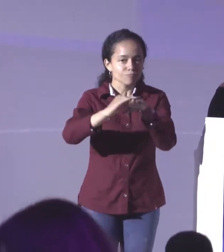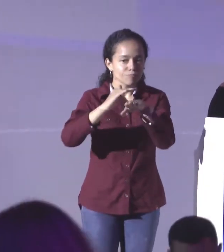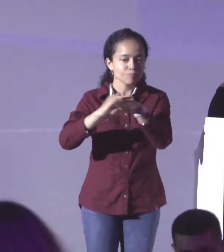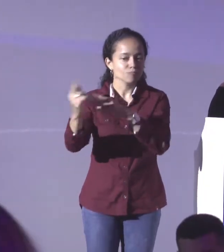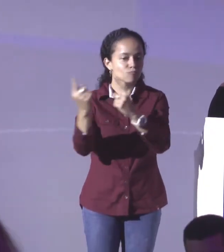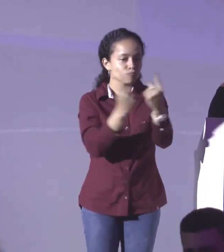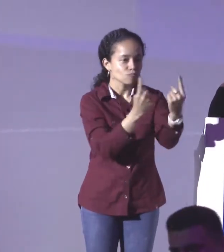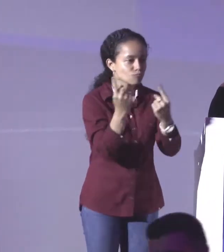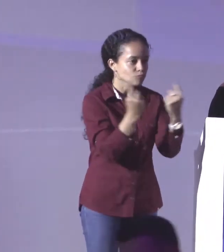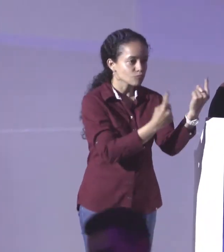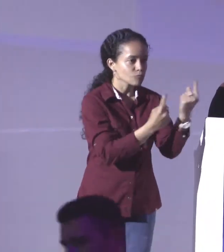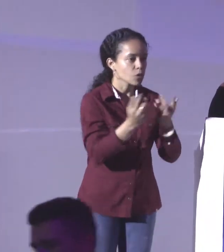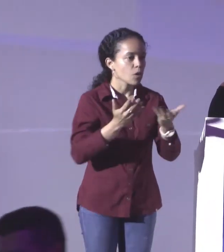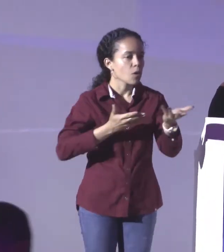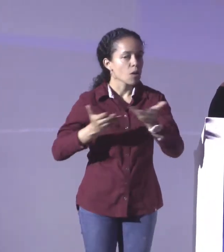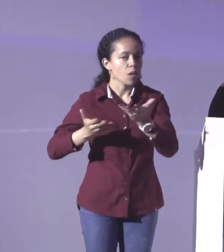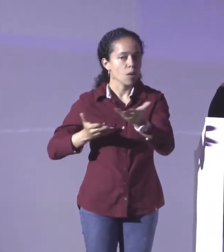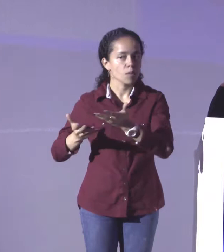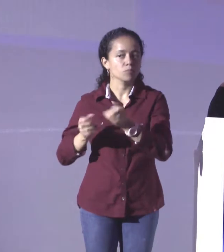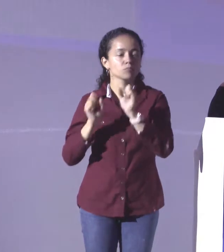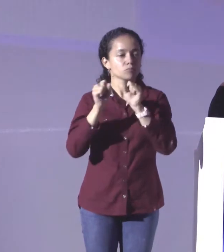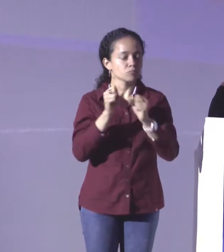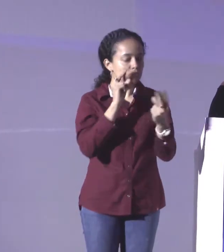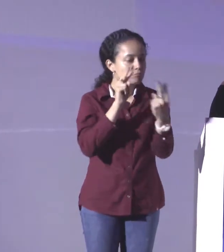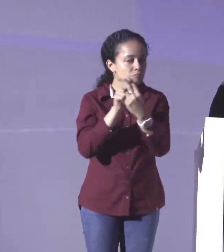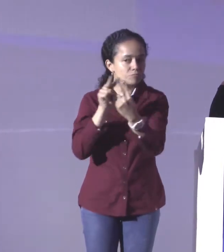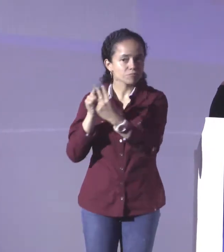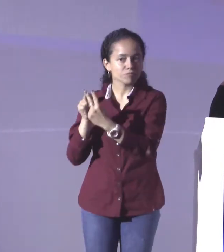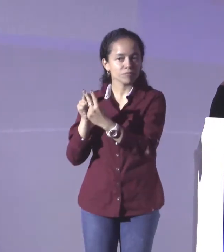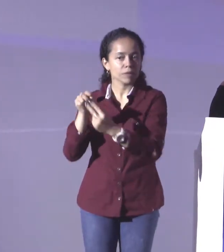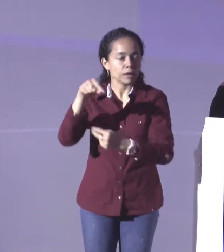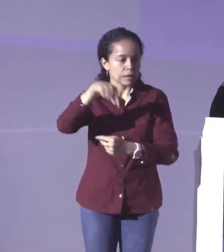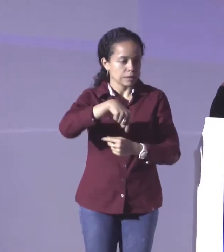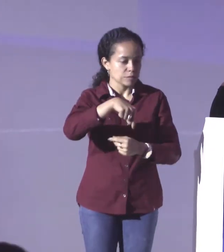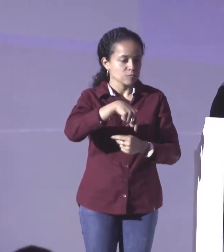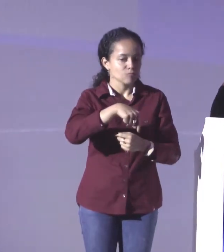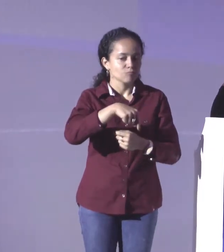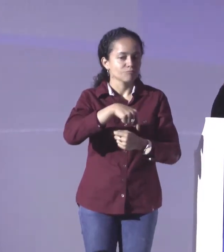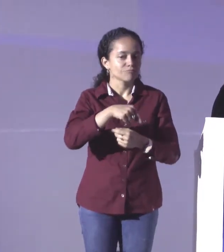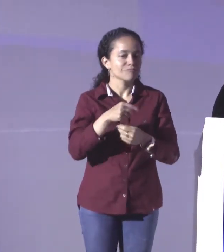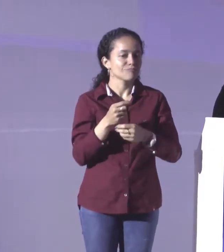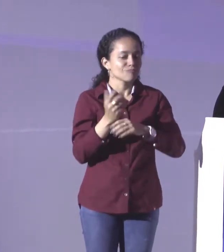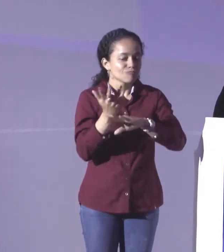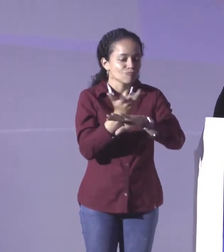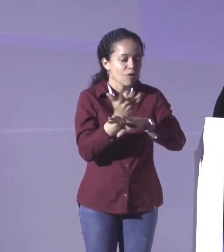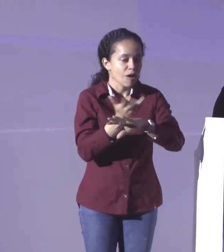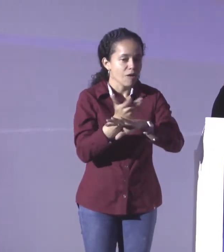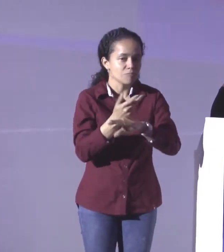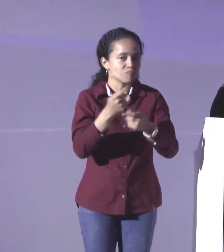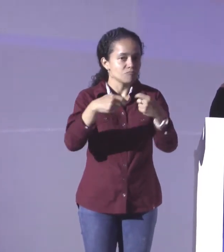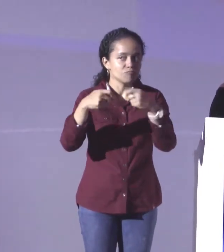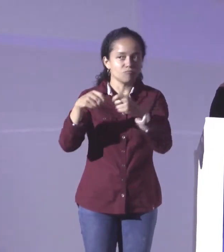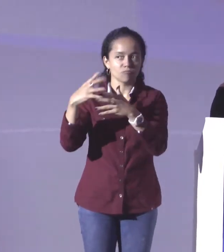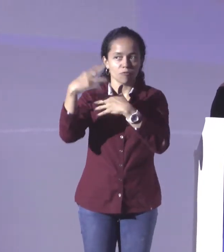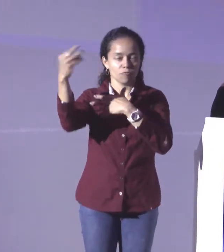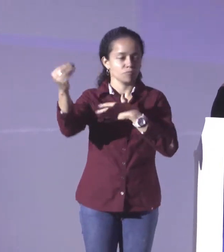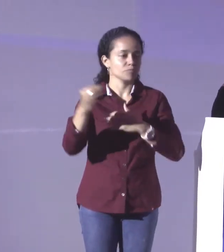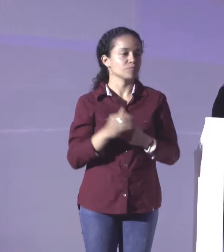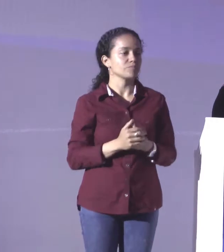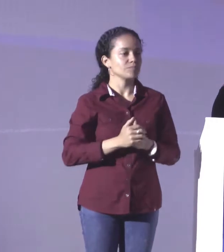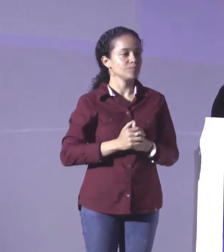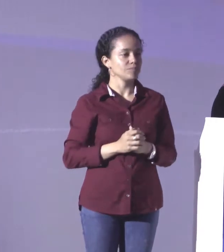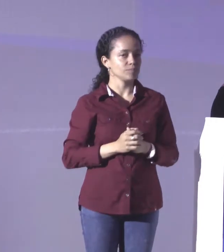que una vez culmine la audiencia puedan conocer y adquirir esas artesanías que apoyan a la reconciliación.